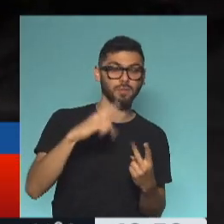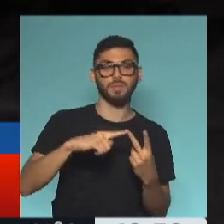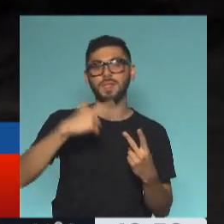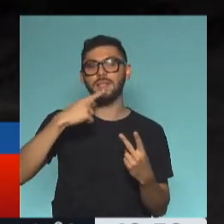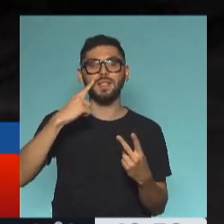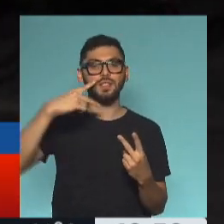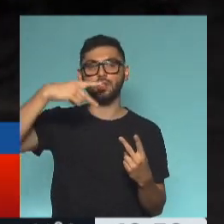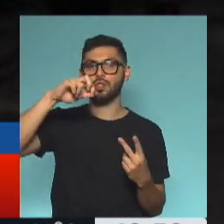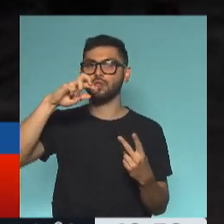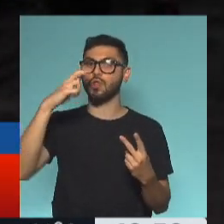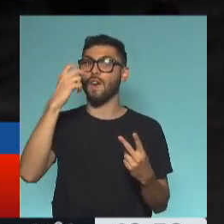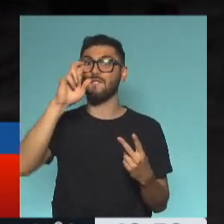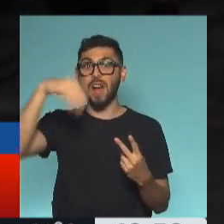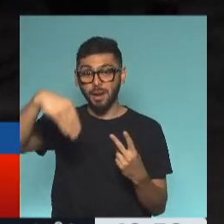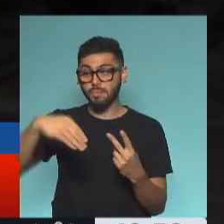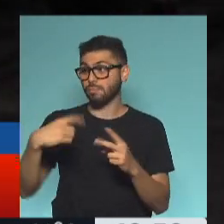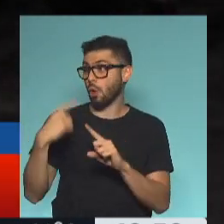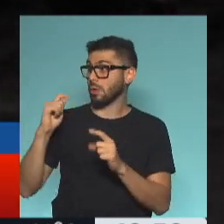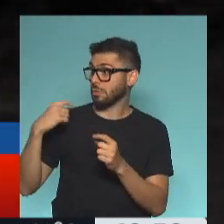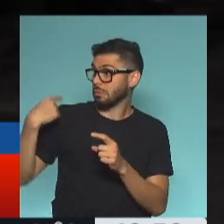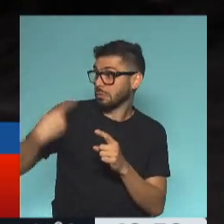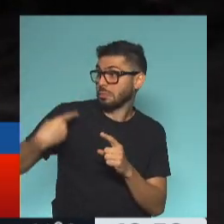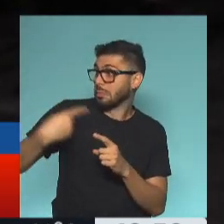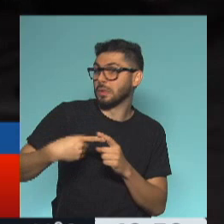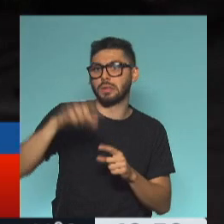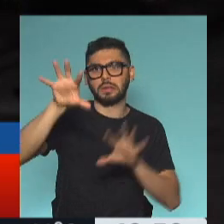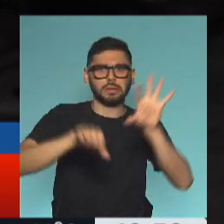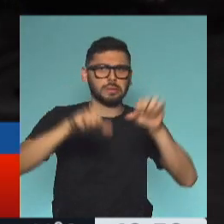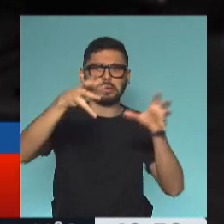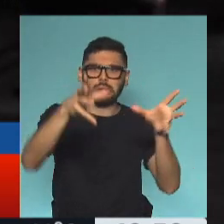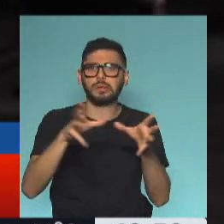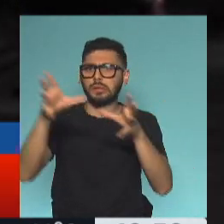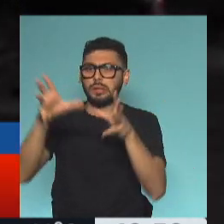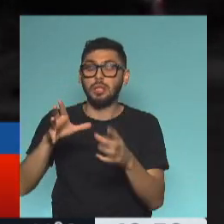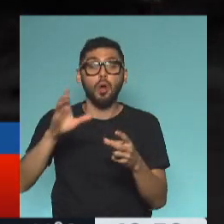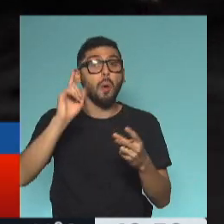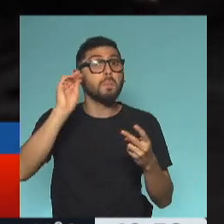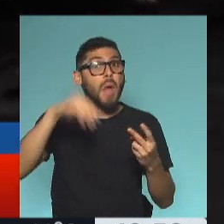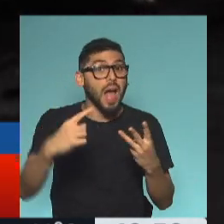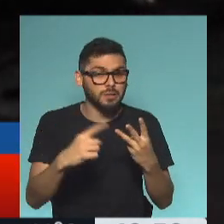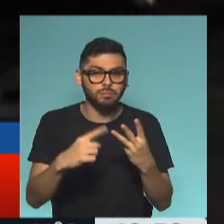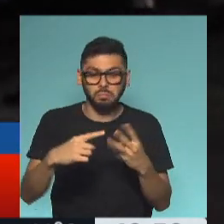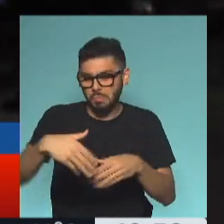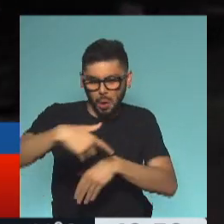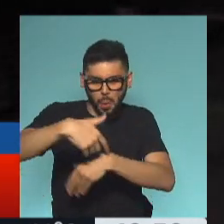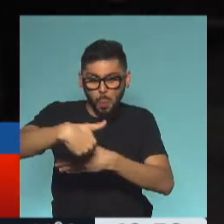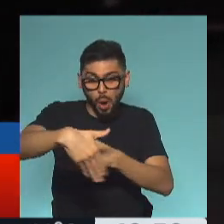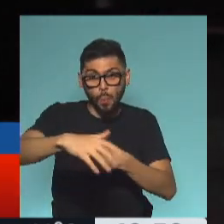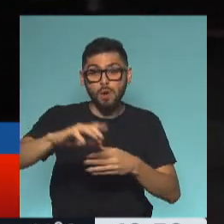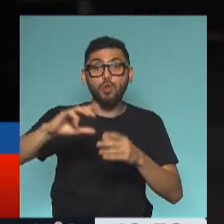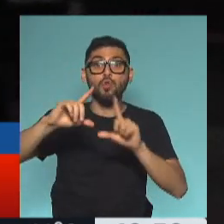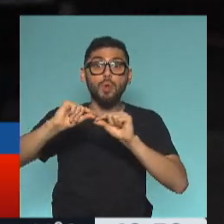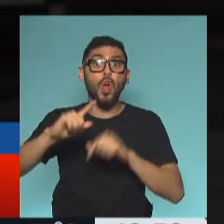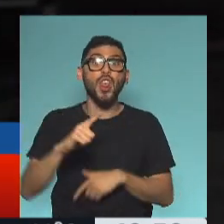Aerolíneas Argentinas en las últimas semanas. Y hay una novedad, que es para las próximas horas, que será un 17º